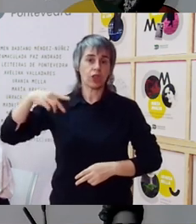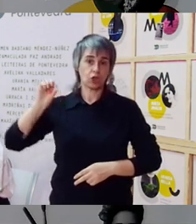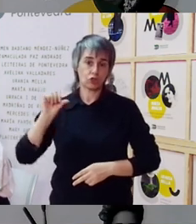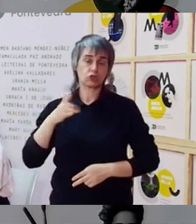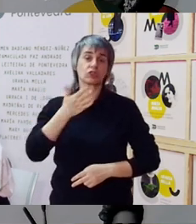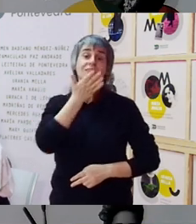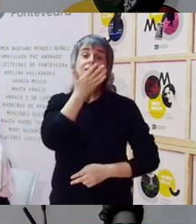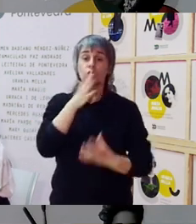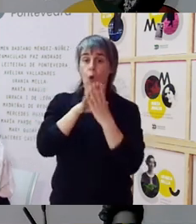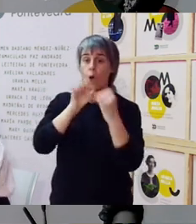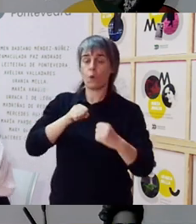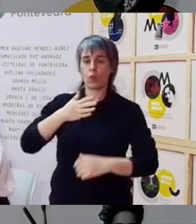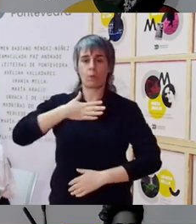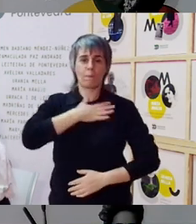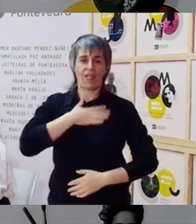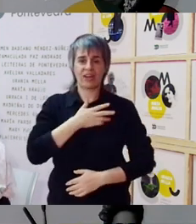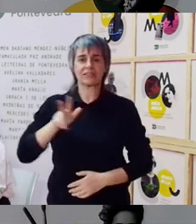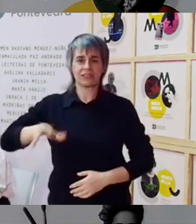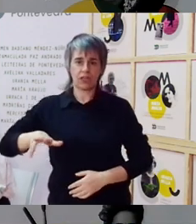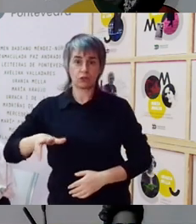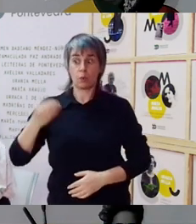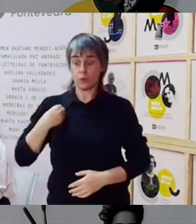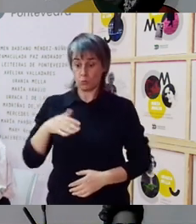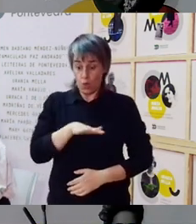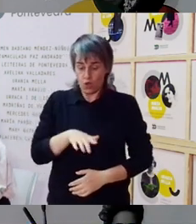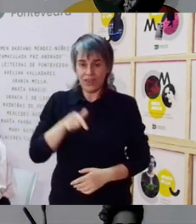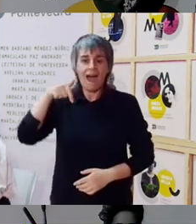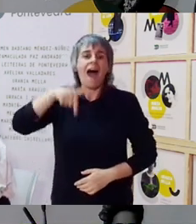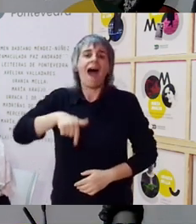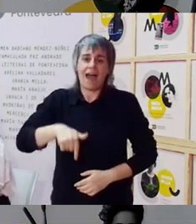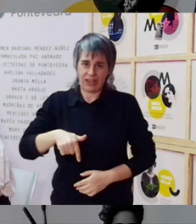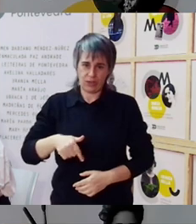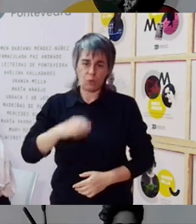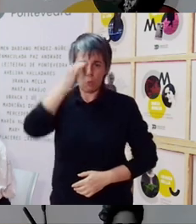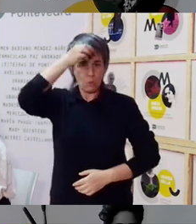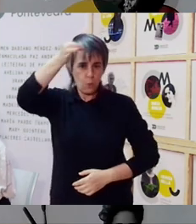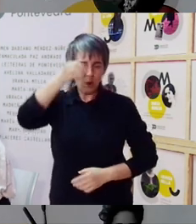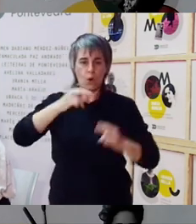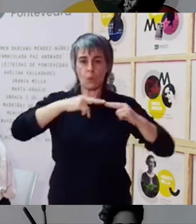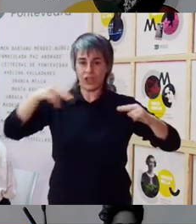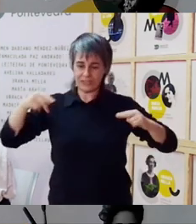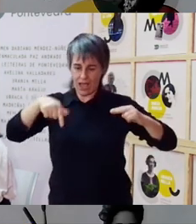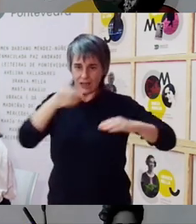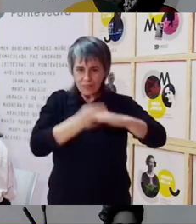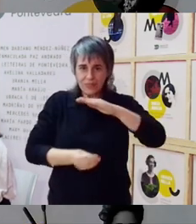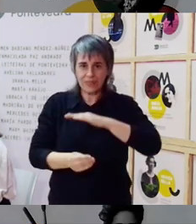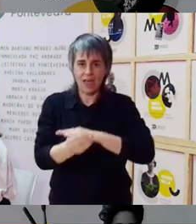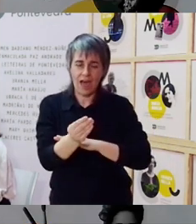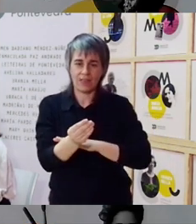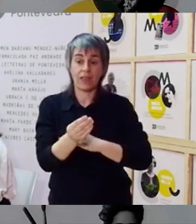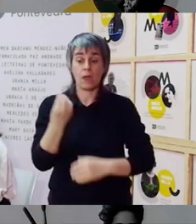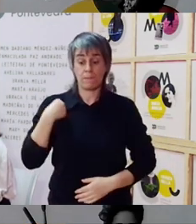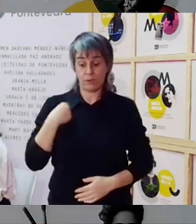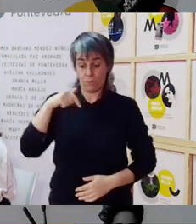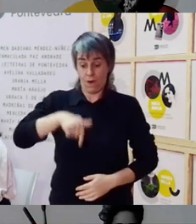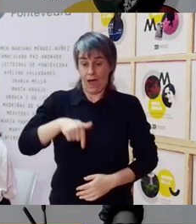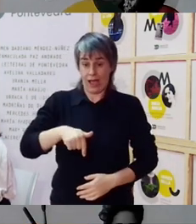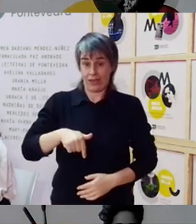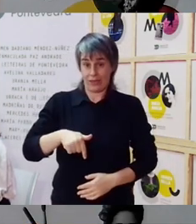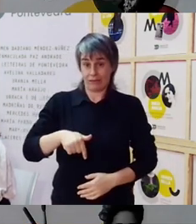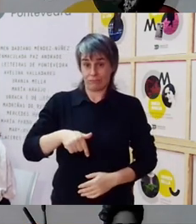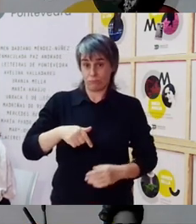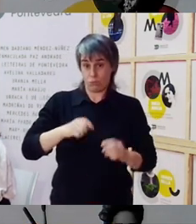Caldelas. No lugar que, como se dixo, tamén aforxou de alguna maneira como ela era. Logo